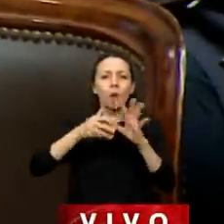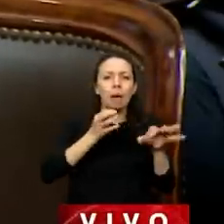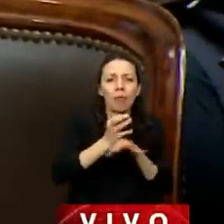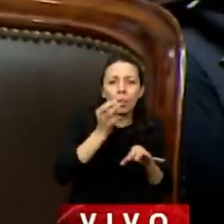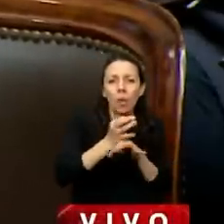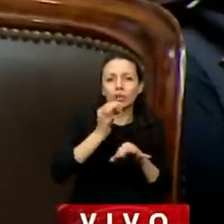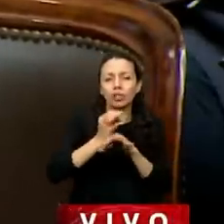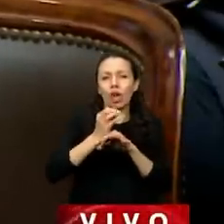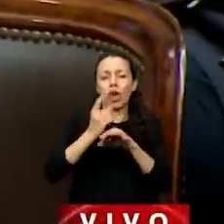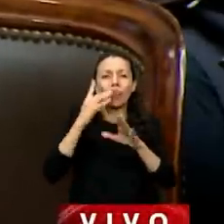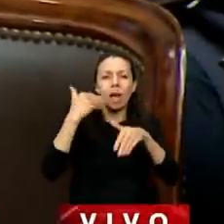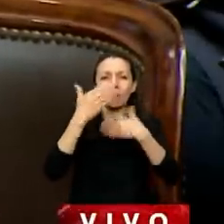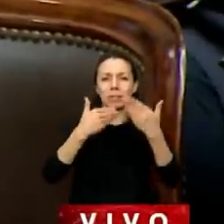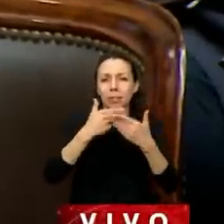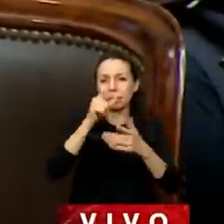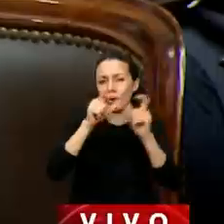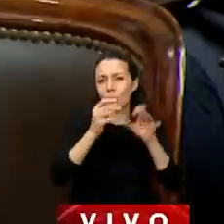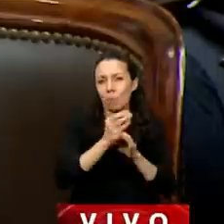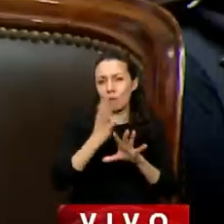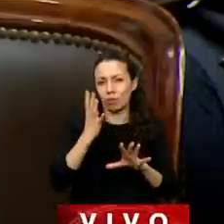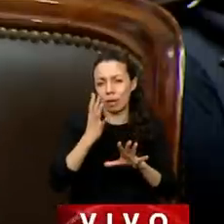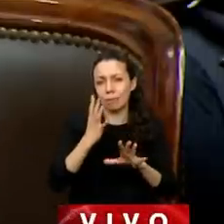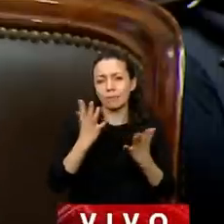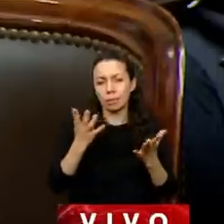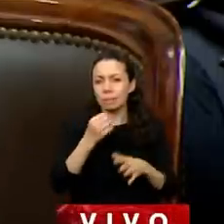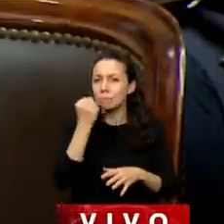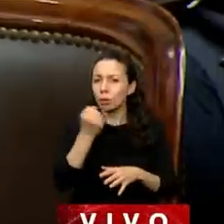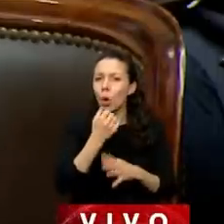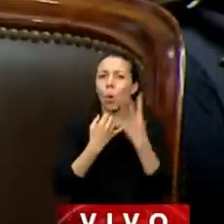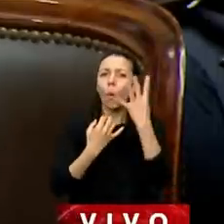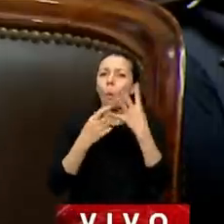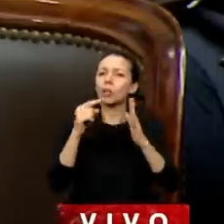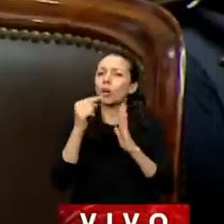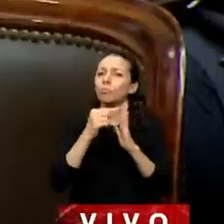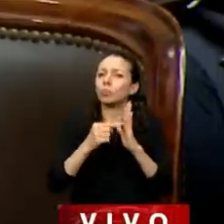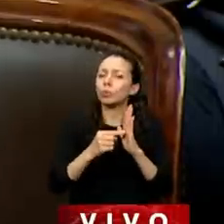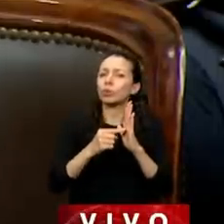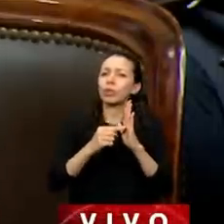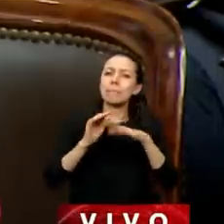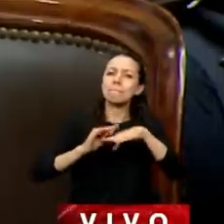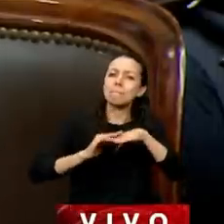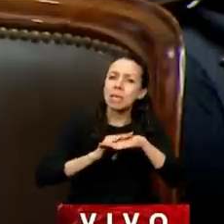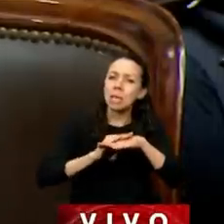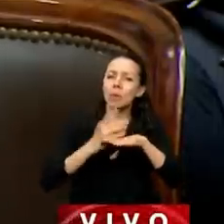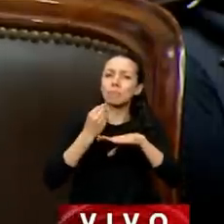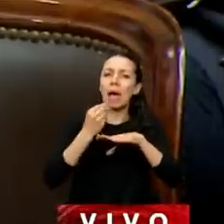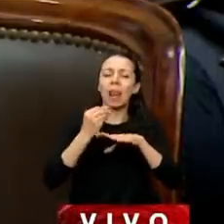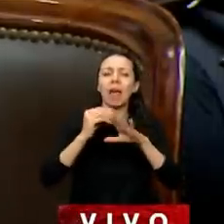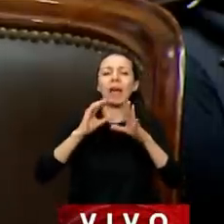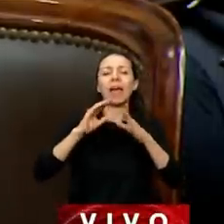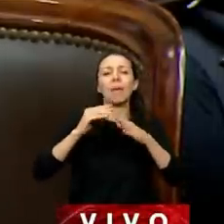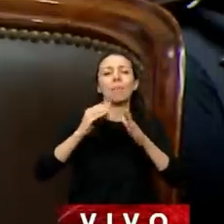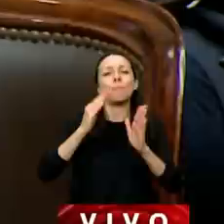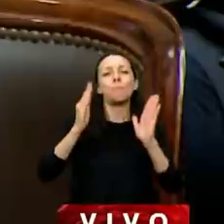Creíamos entonces importante establecer cuatro requisitos mínimos que unificaran esa formación